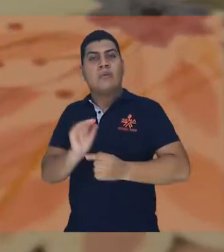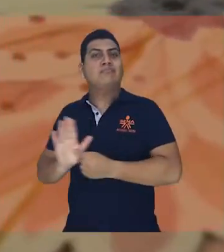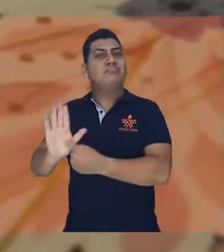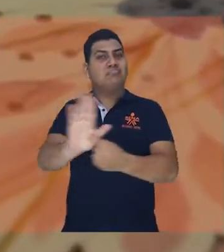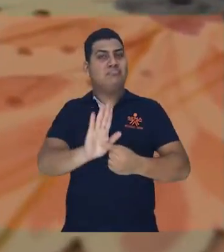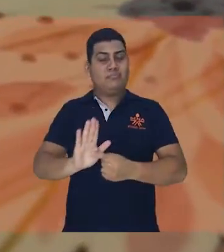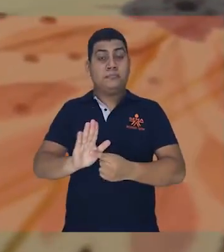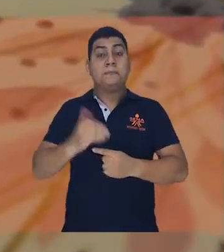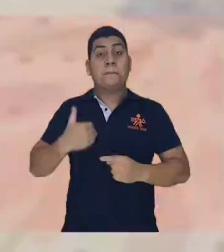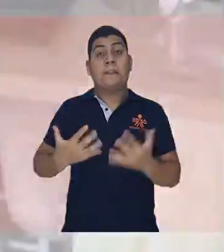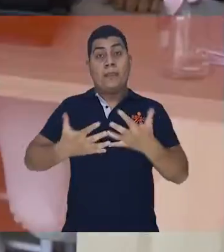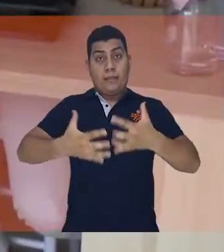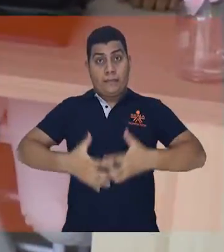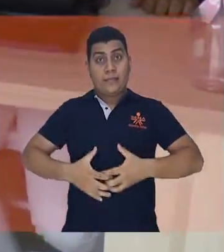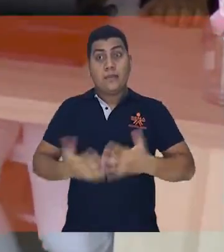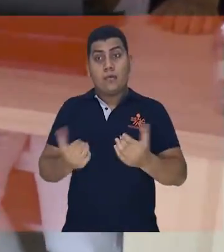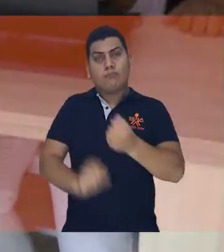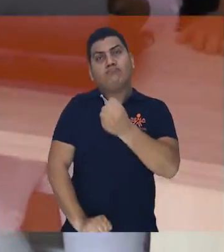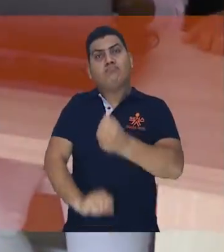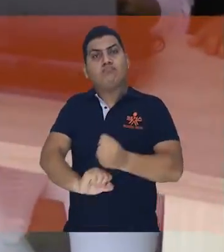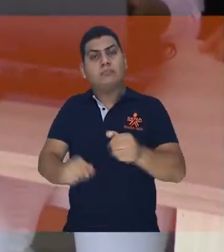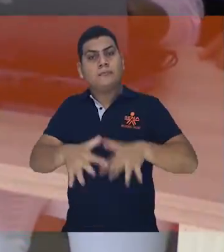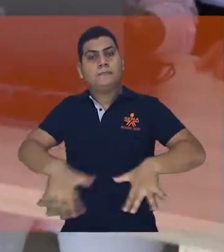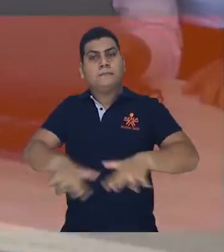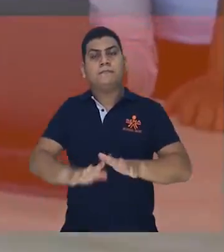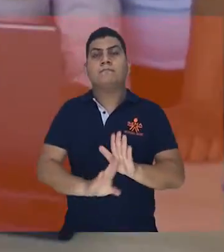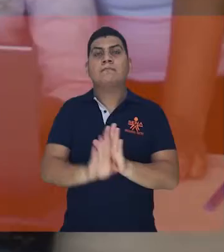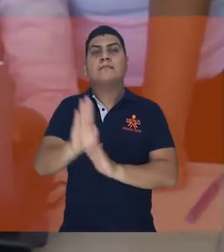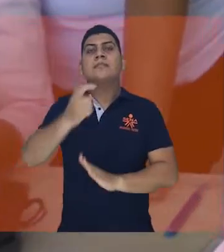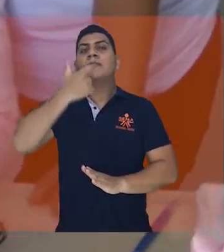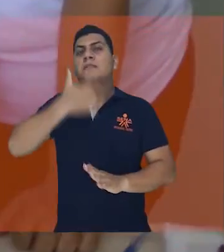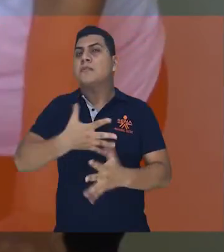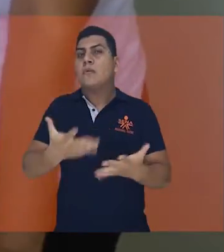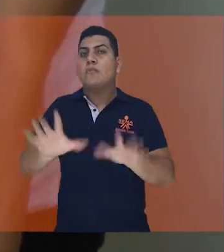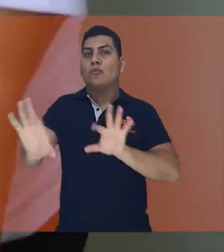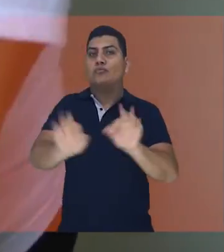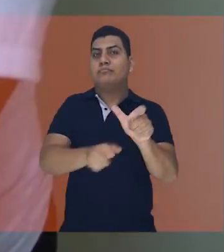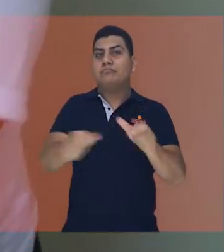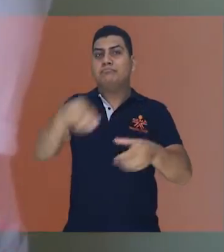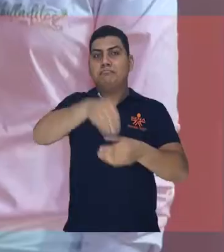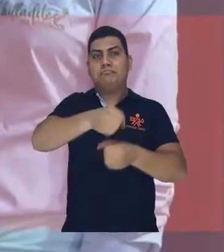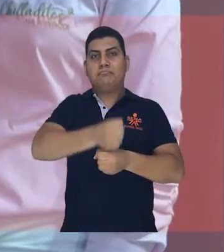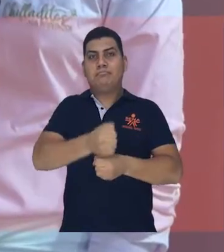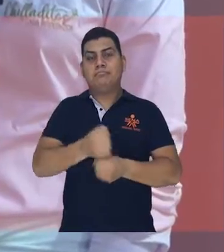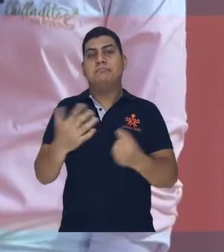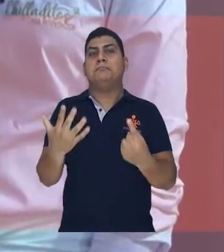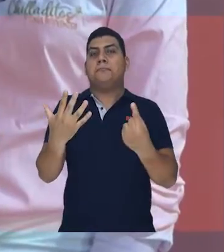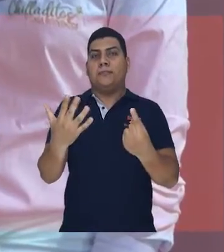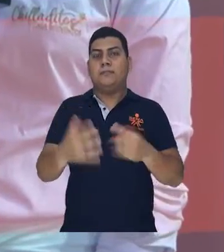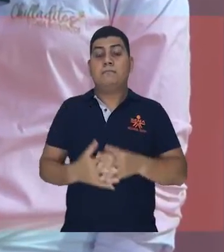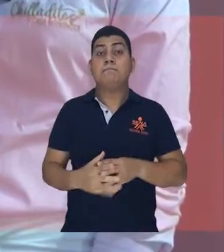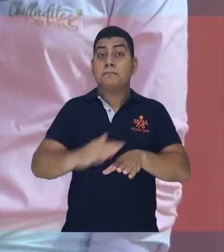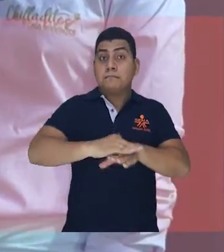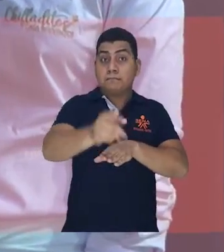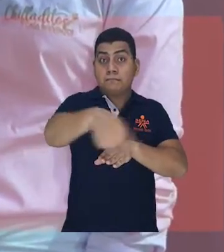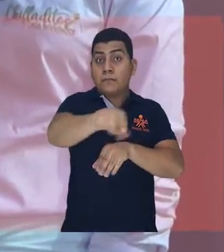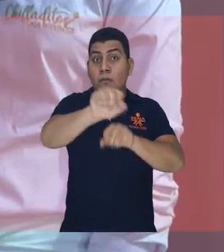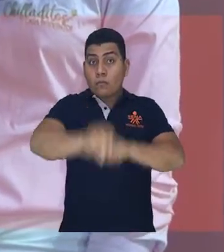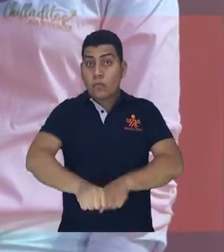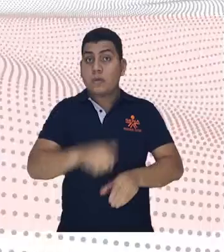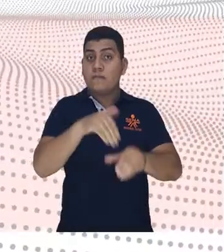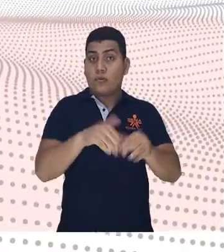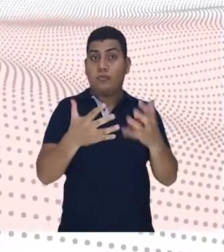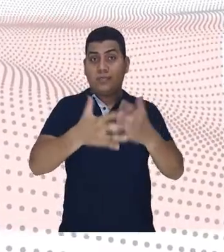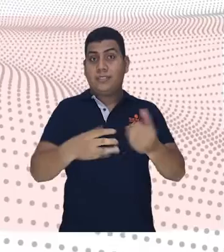aportando al crecimiento de Sincelejo, generando 6 empleos directos aquí en Chifladitos Casa de Eventos. Los invito a que ustedes también se